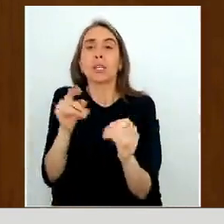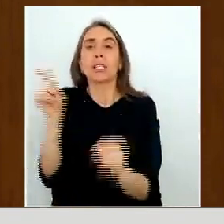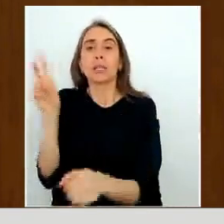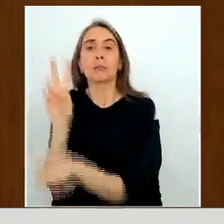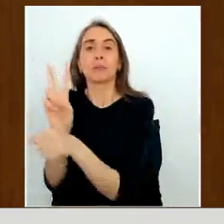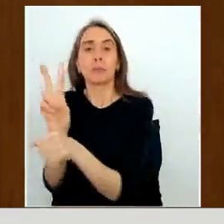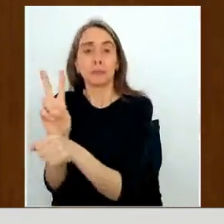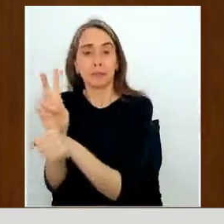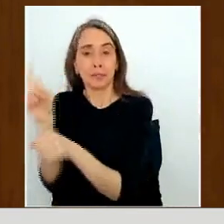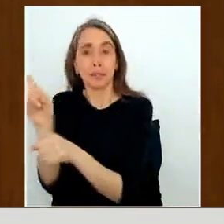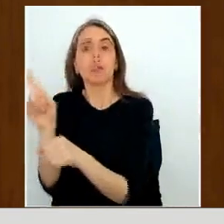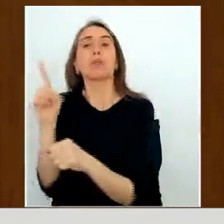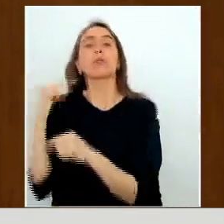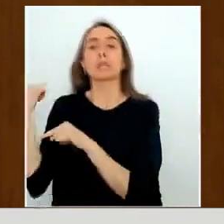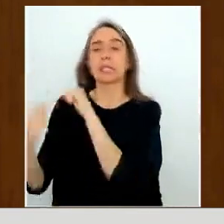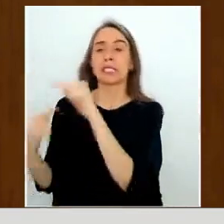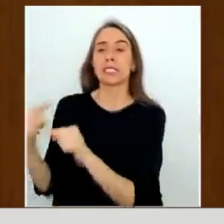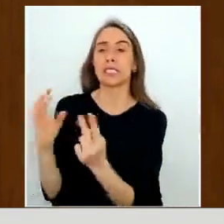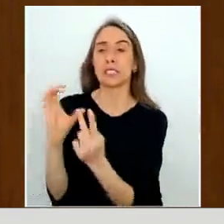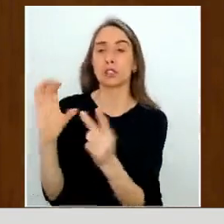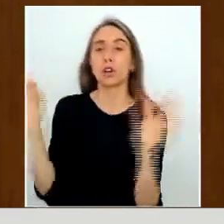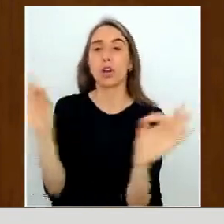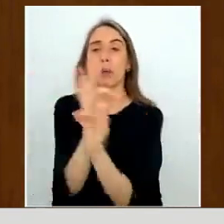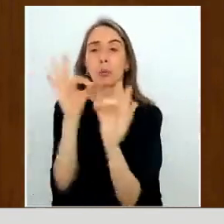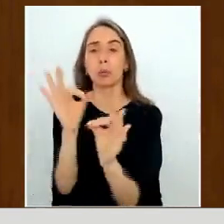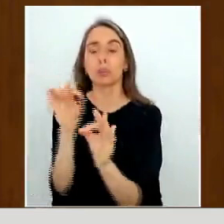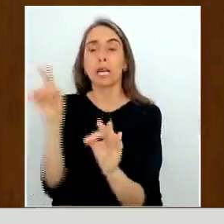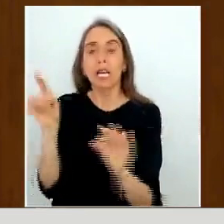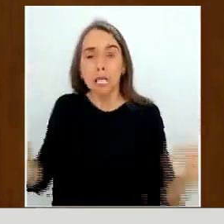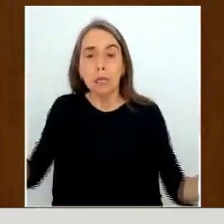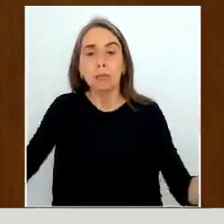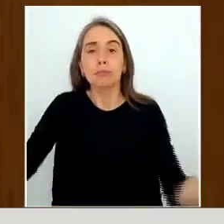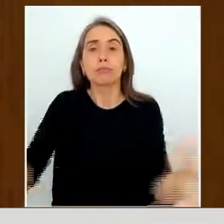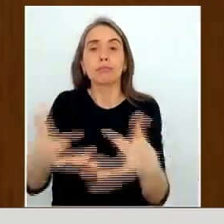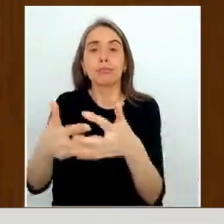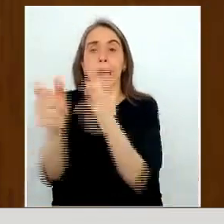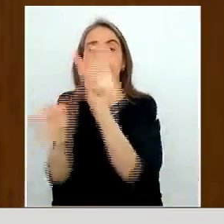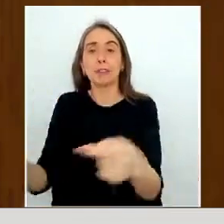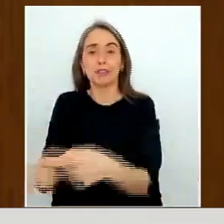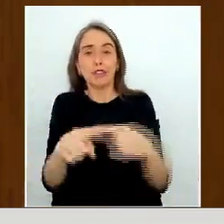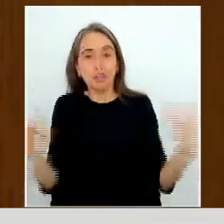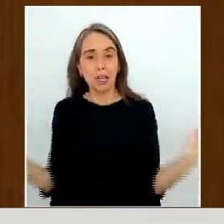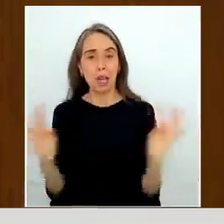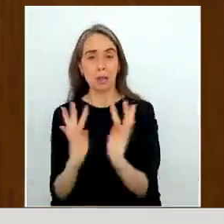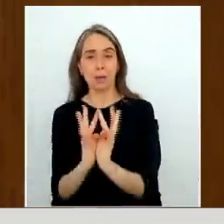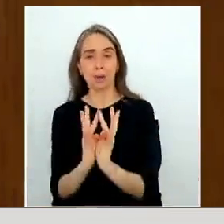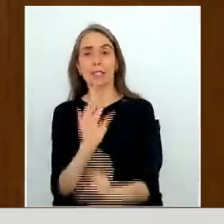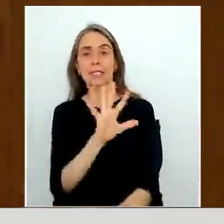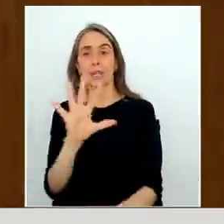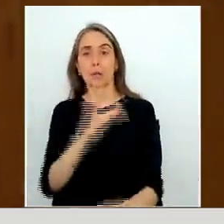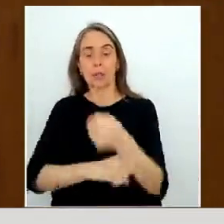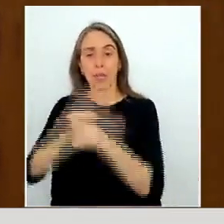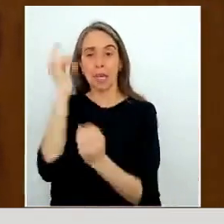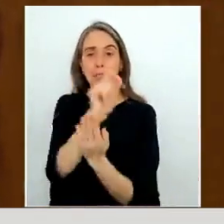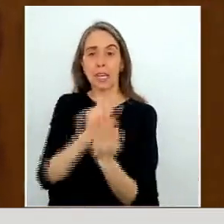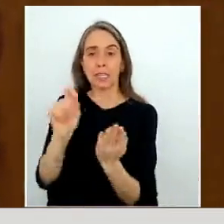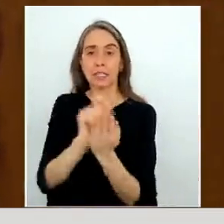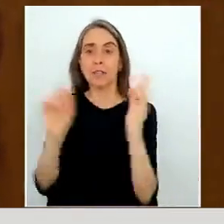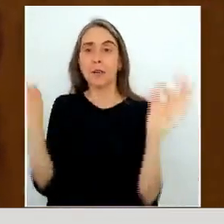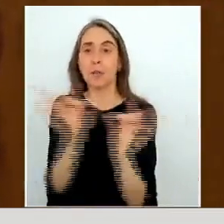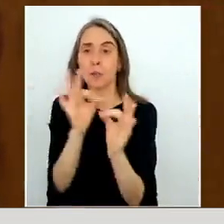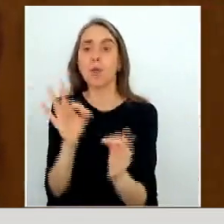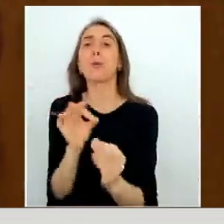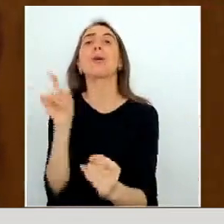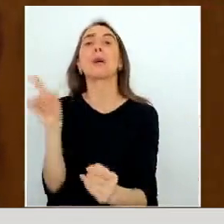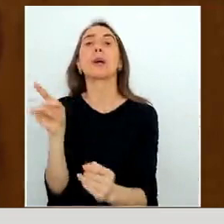trayectoria musical y como articulador social hace 55 años el compositor pedagogo y director chileno Jorge peñ gén